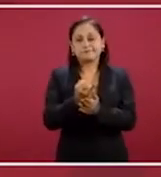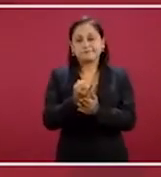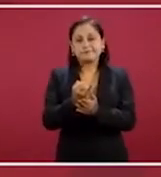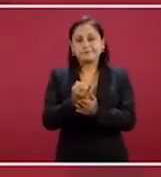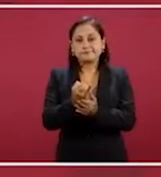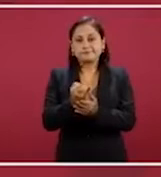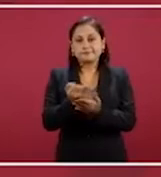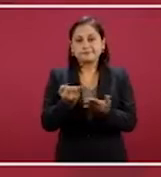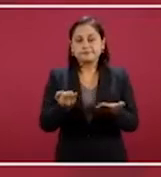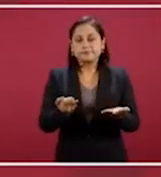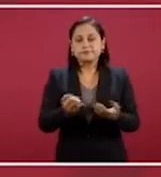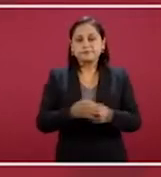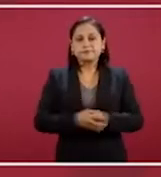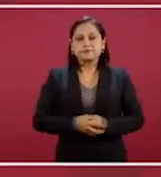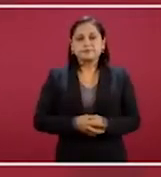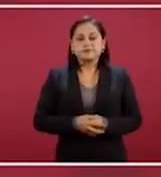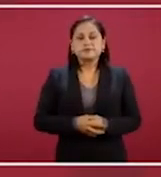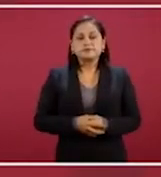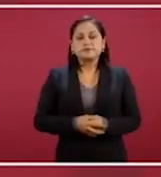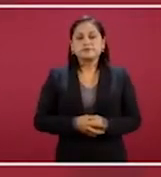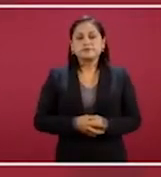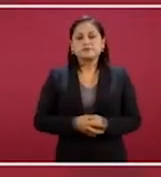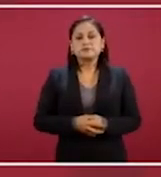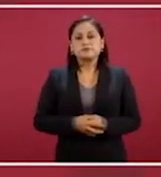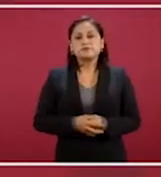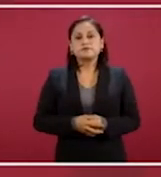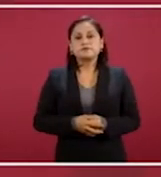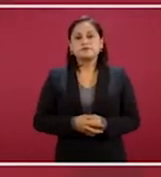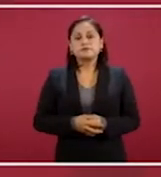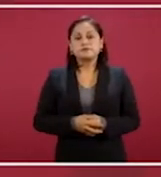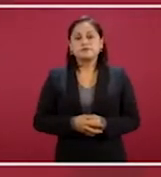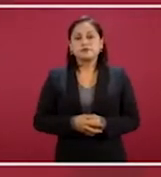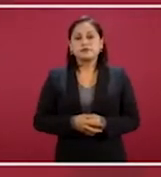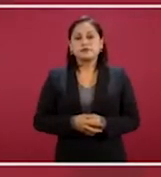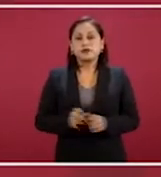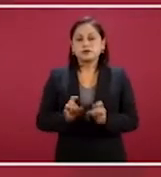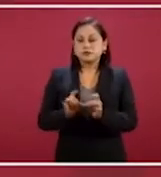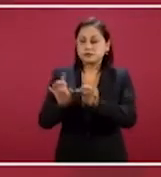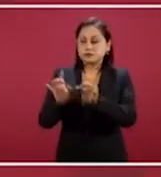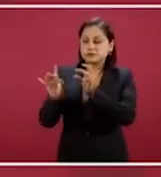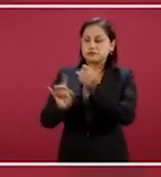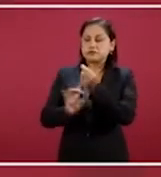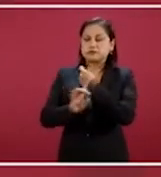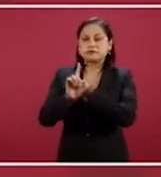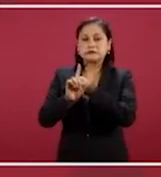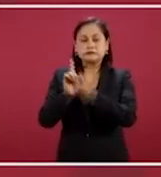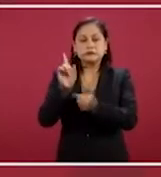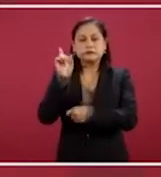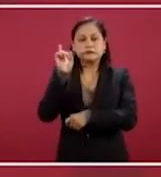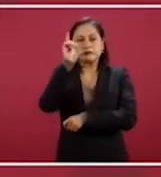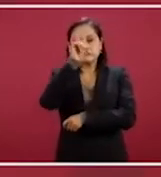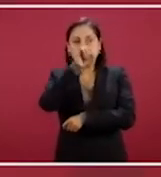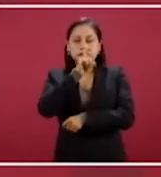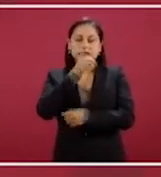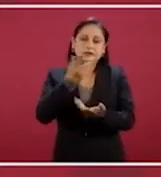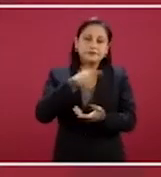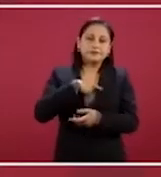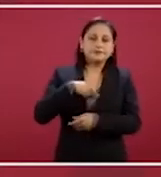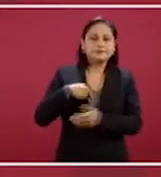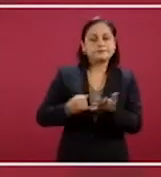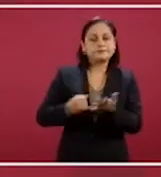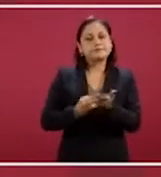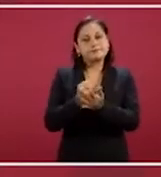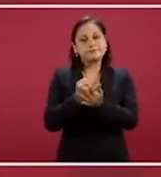en circunstancias difíciles pero consideramos qué fue